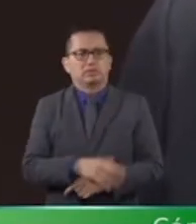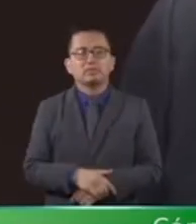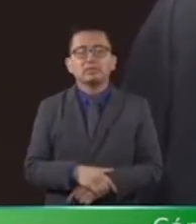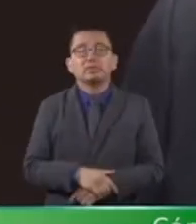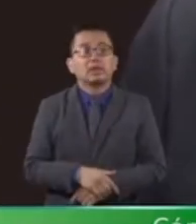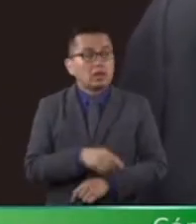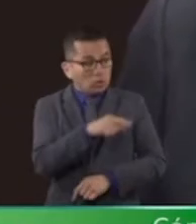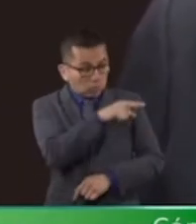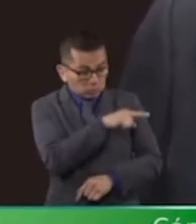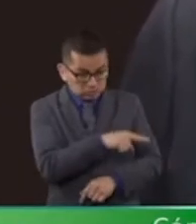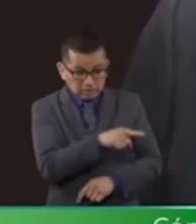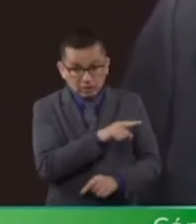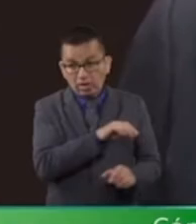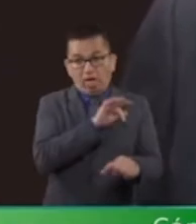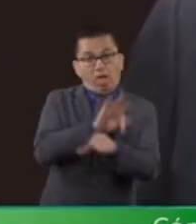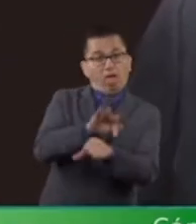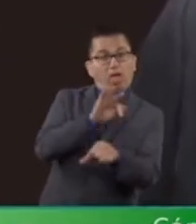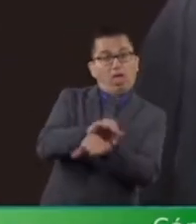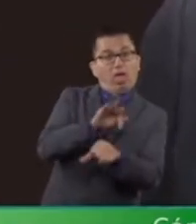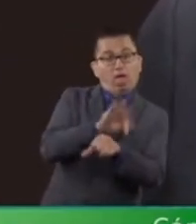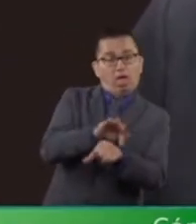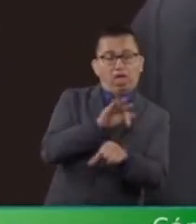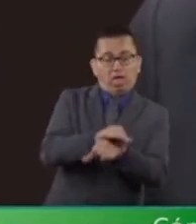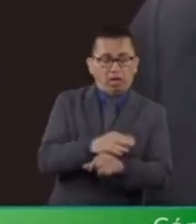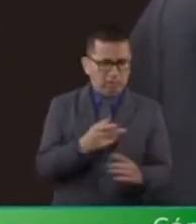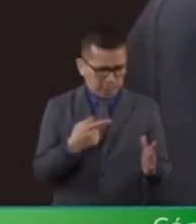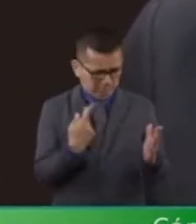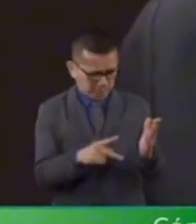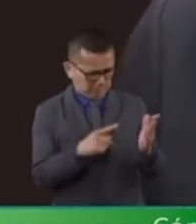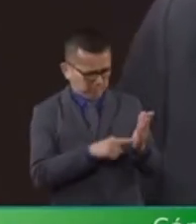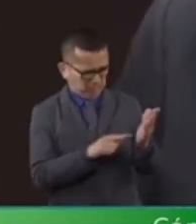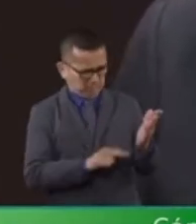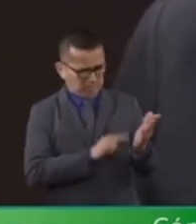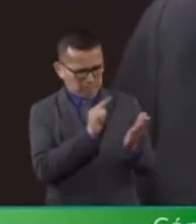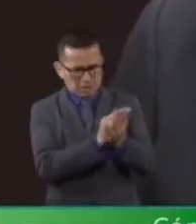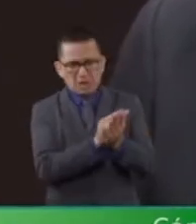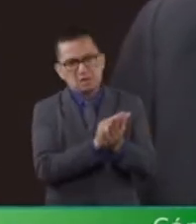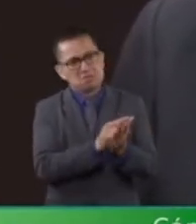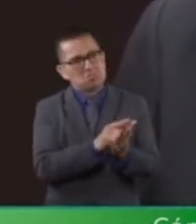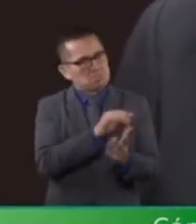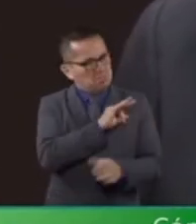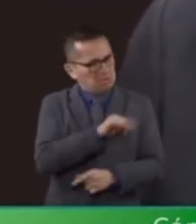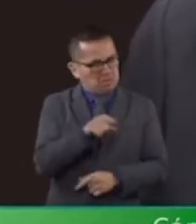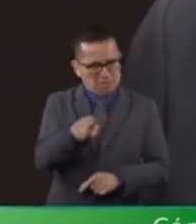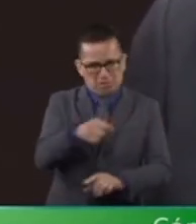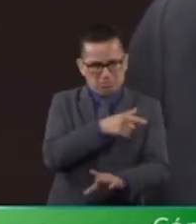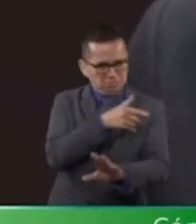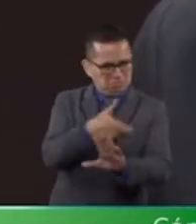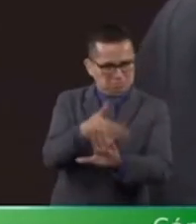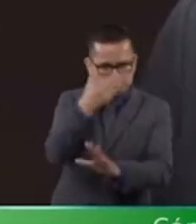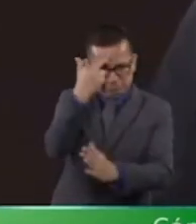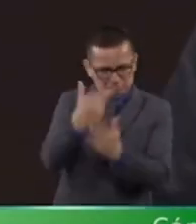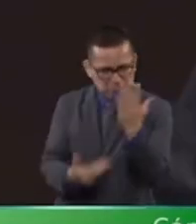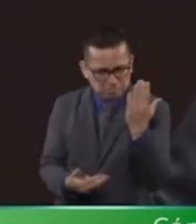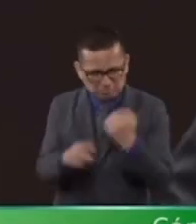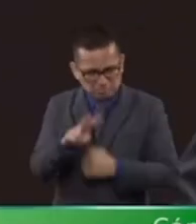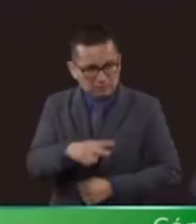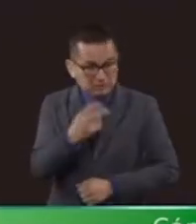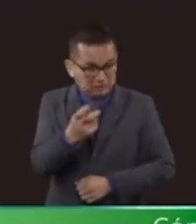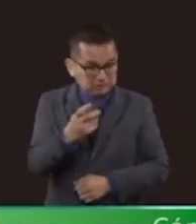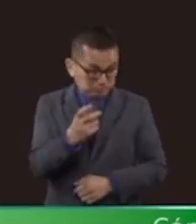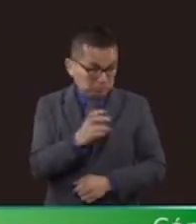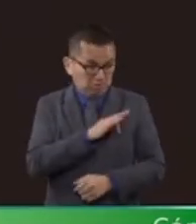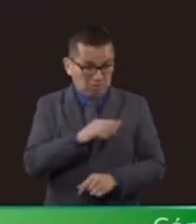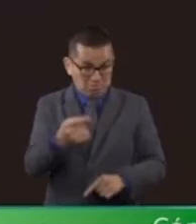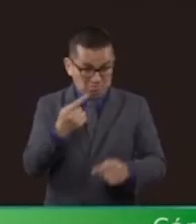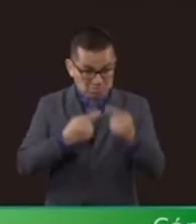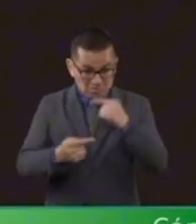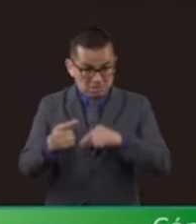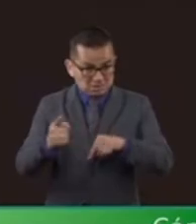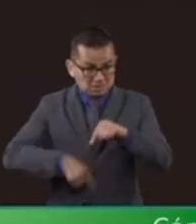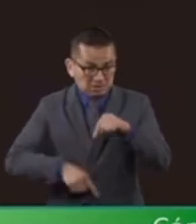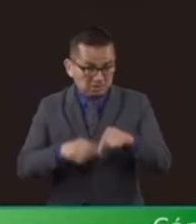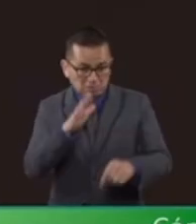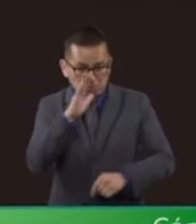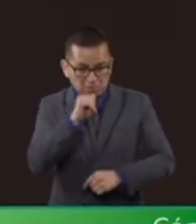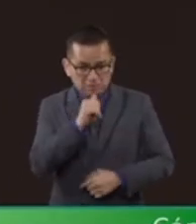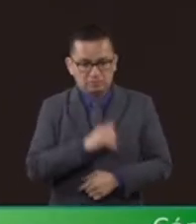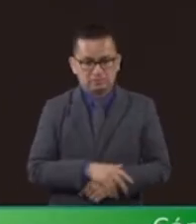esta tribuna y que con esta ley lo van a vulnerar y hubiera sido imposible revertir ese proceso.